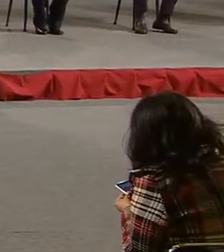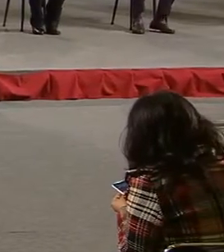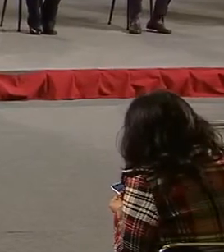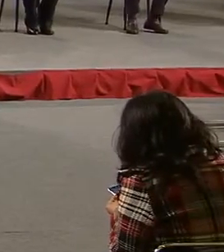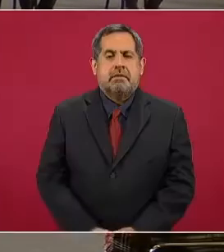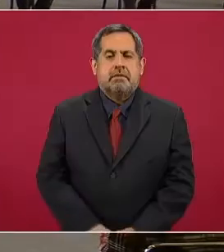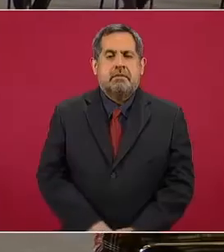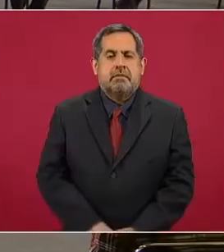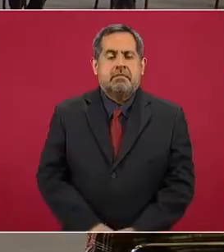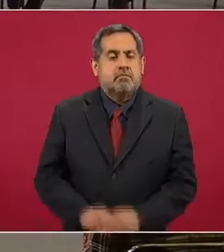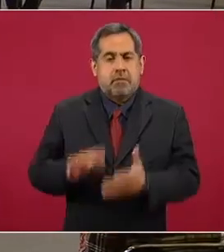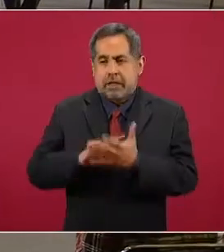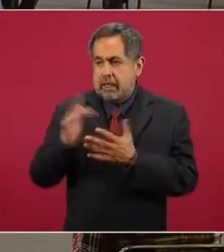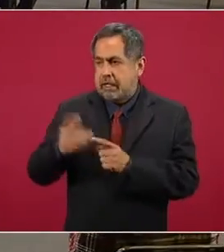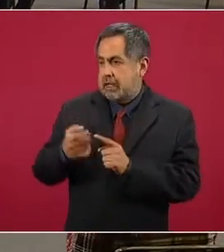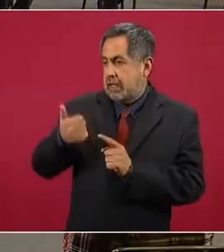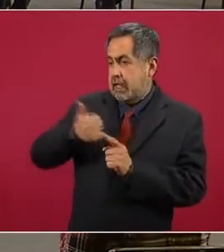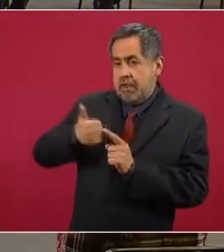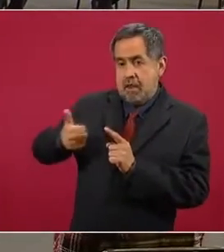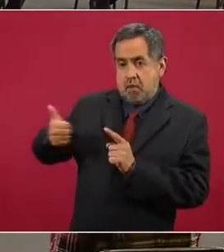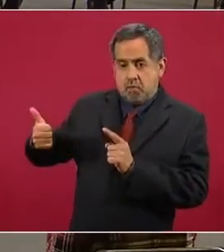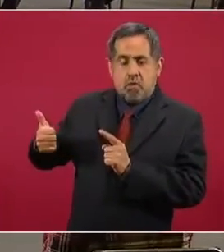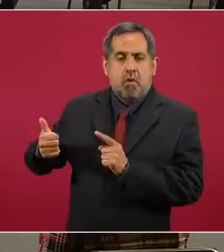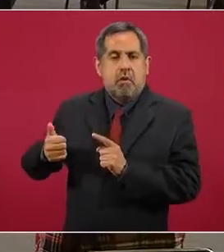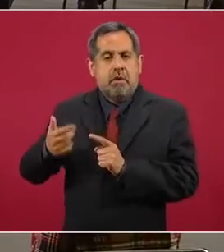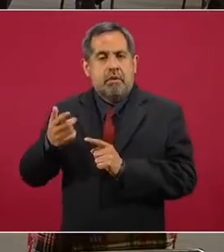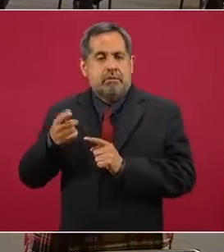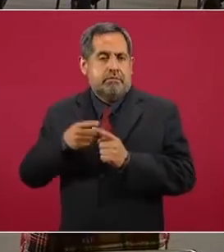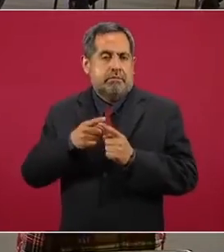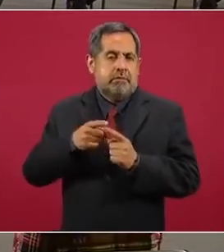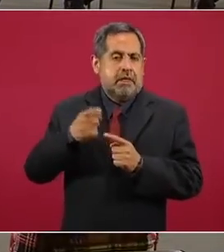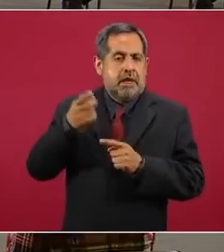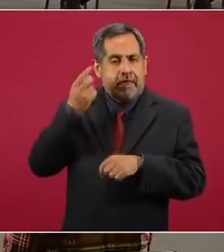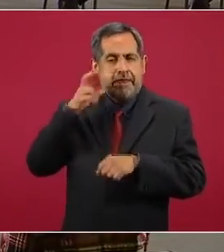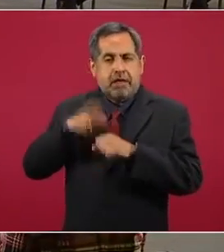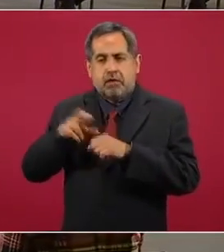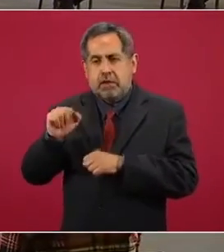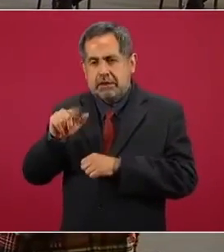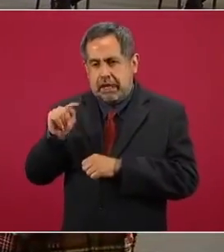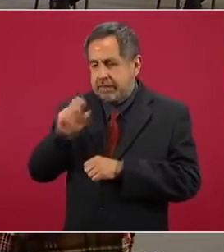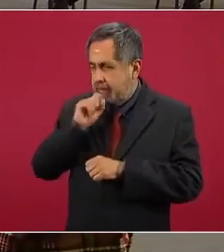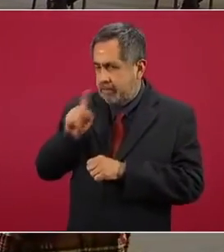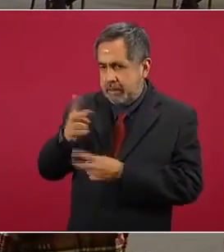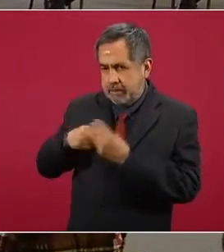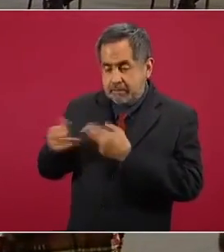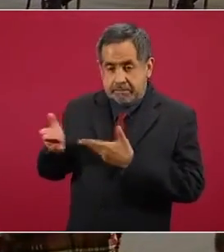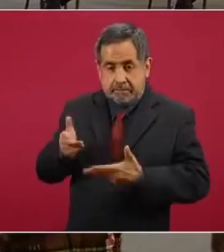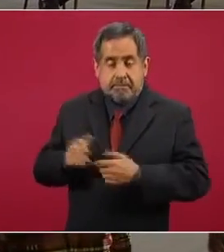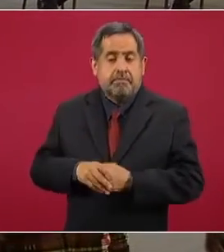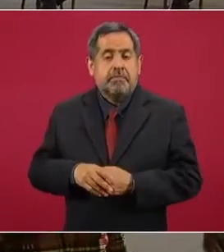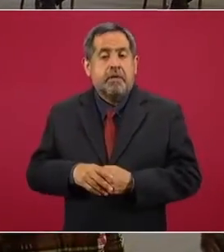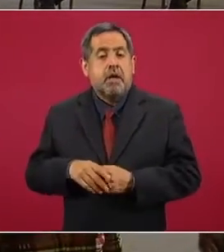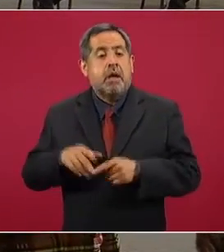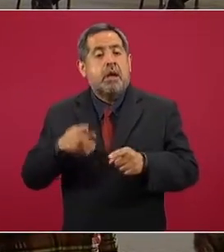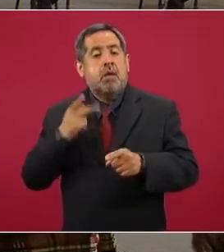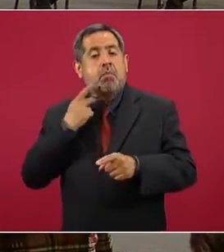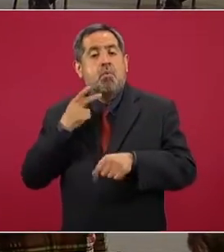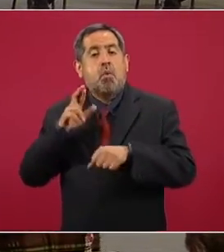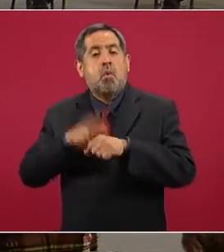Raquel Buenrostro, directora del SAT, que nos acompaña, al